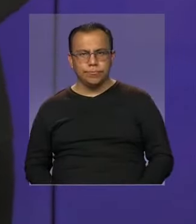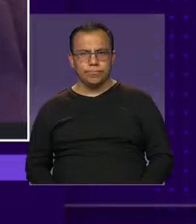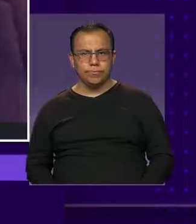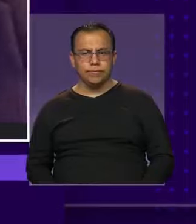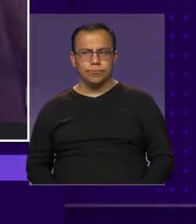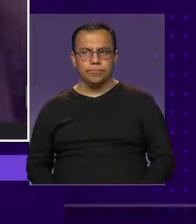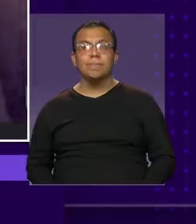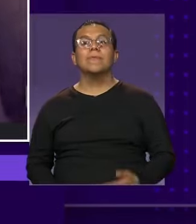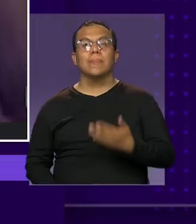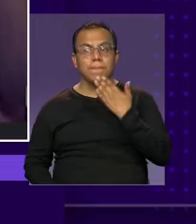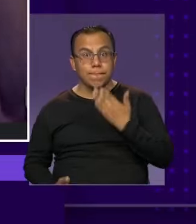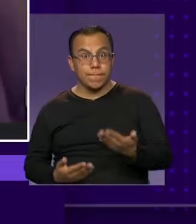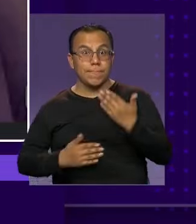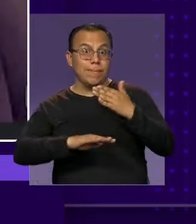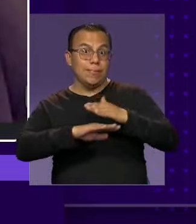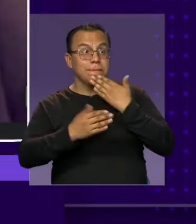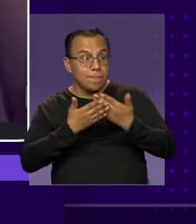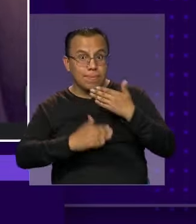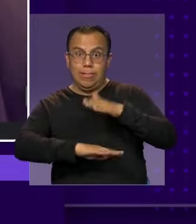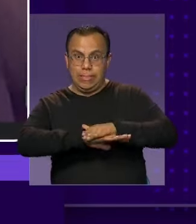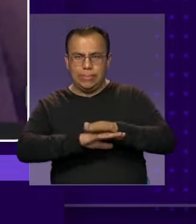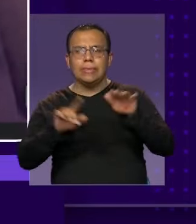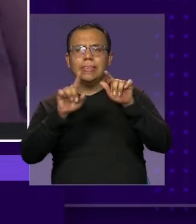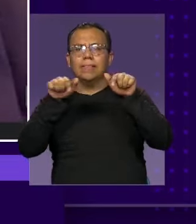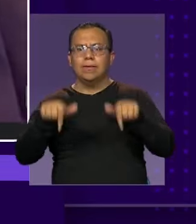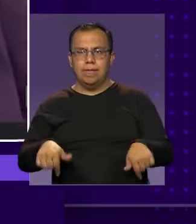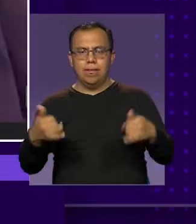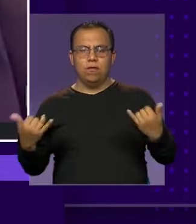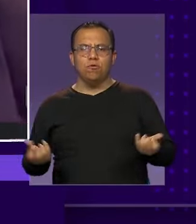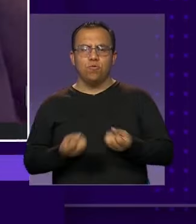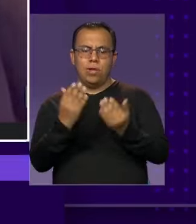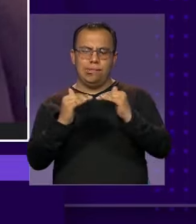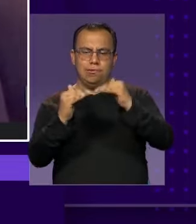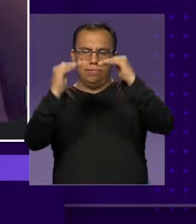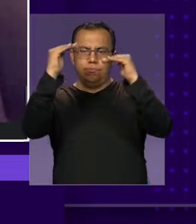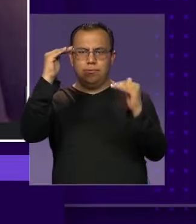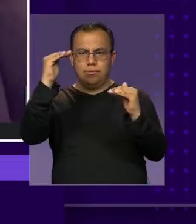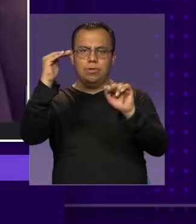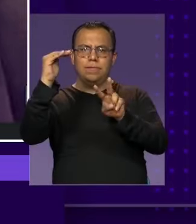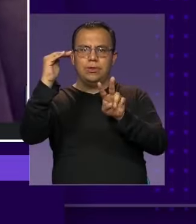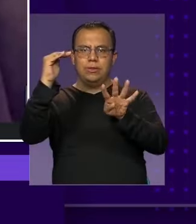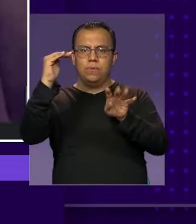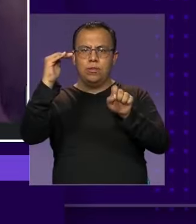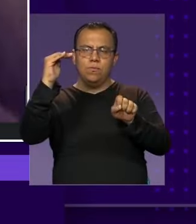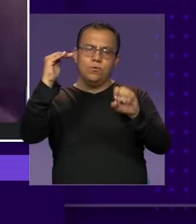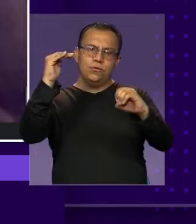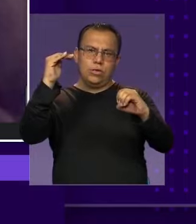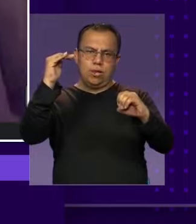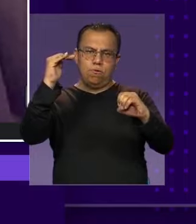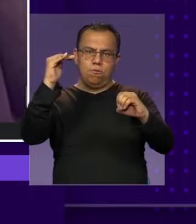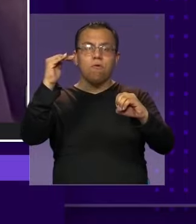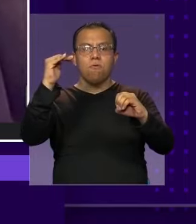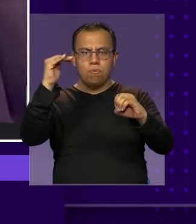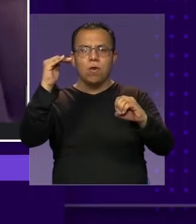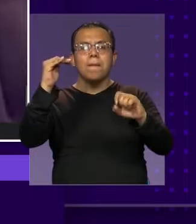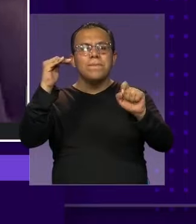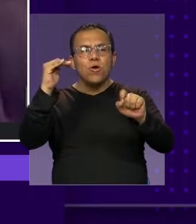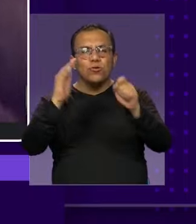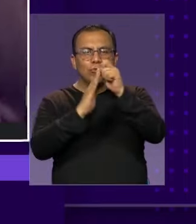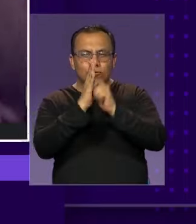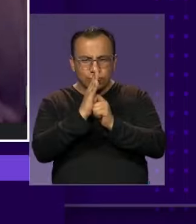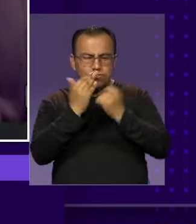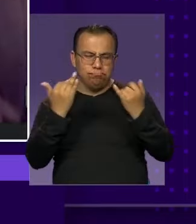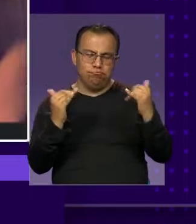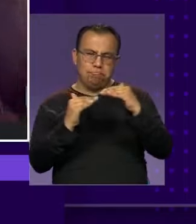Bueno, buenas tardes. La brecha en este momento es de aproximadamente 24,0 puntos